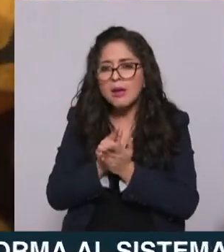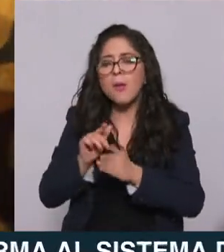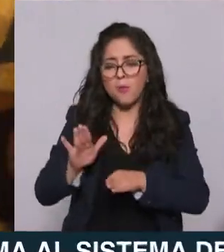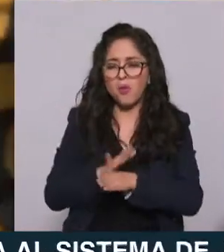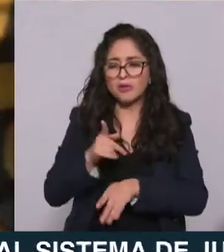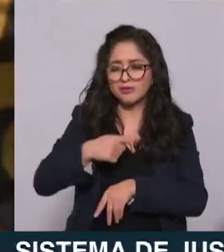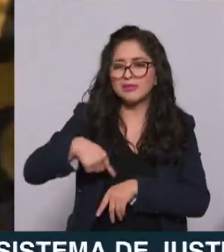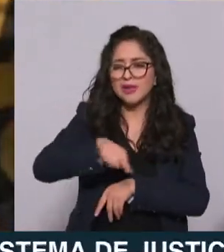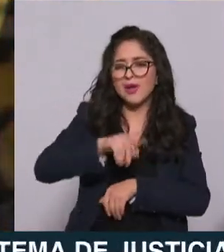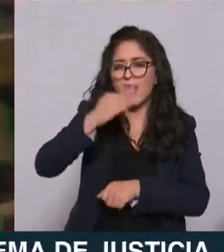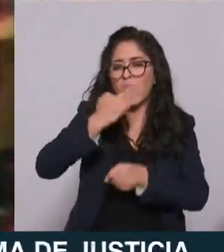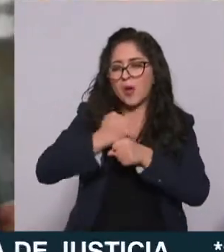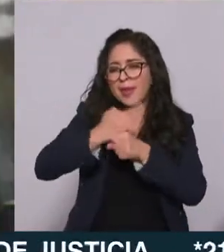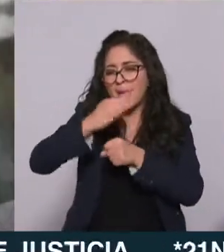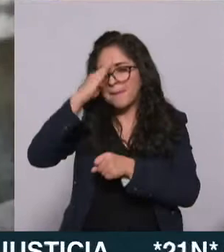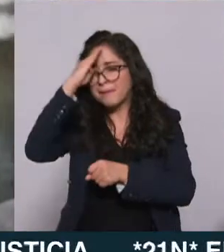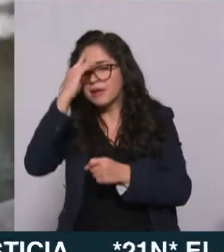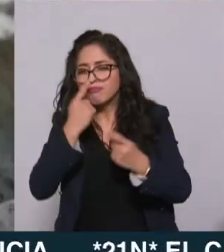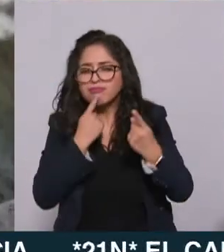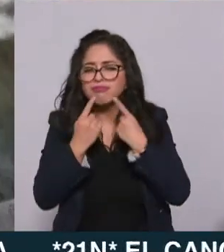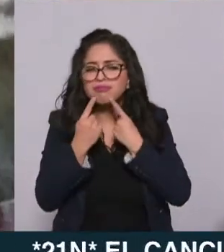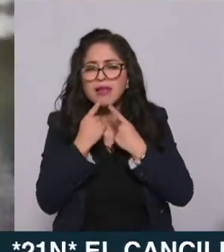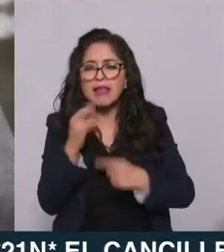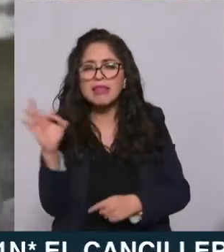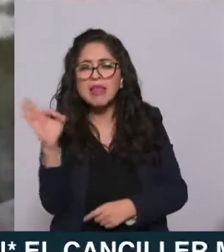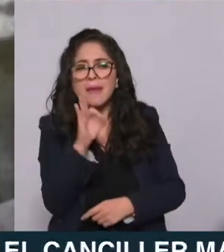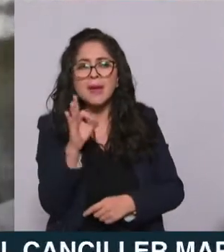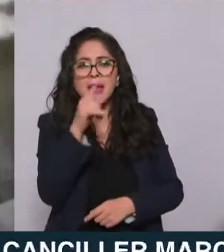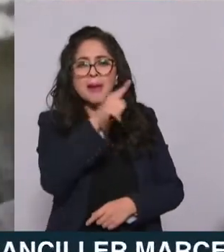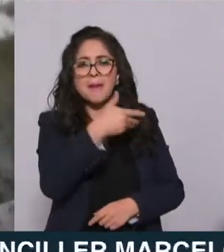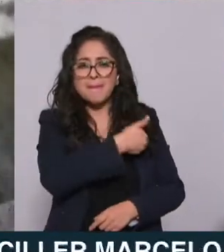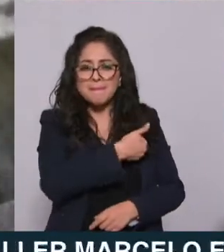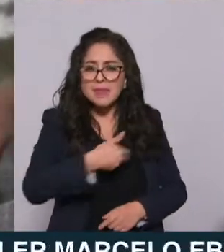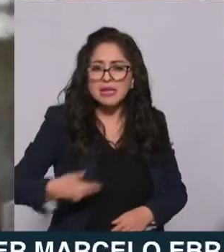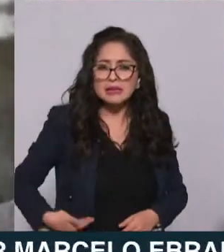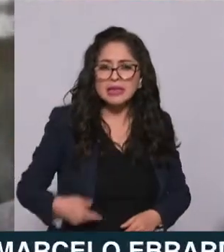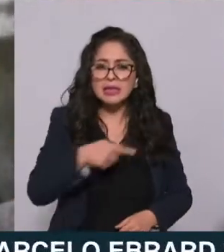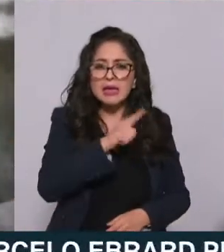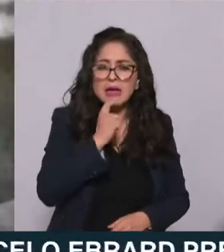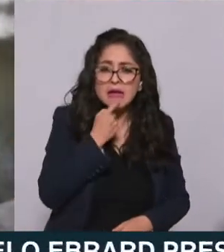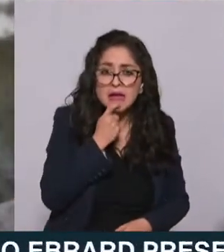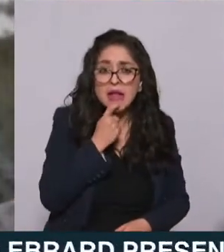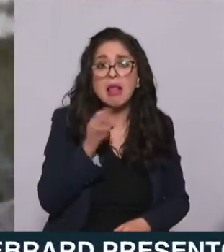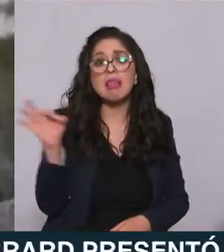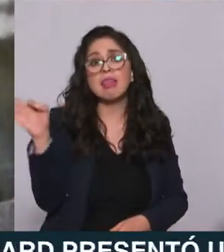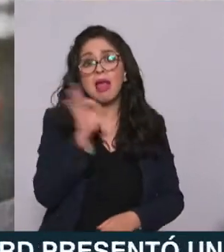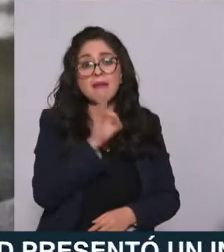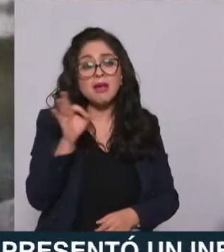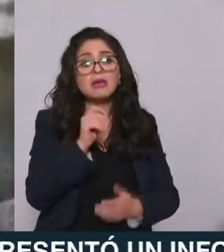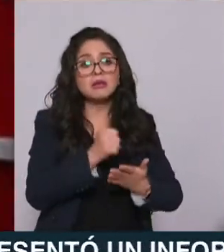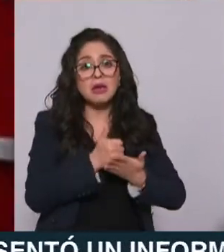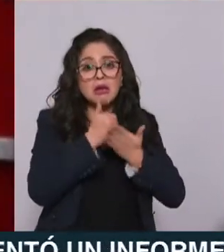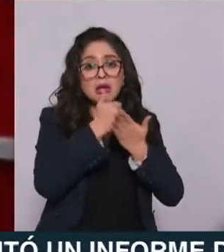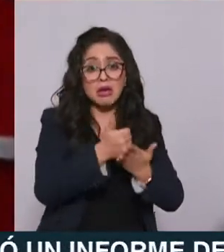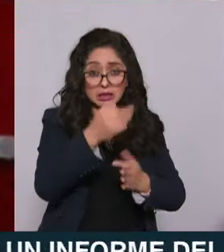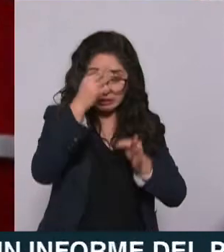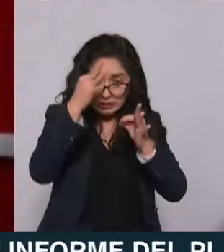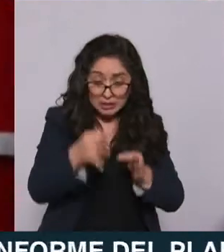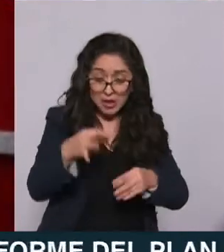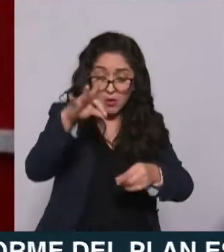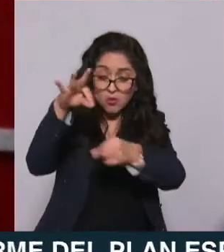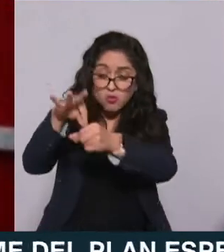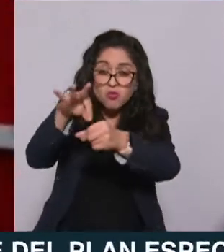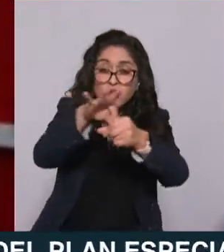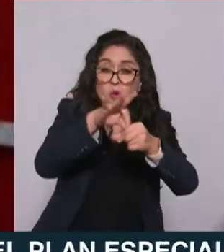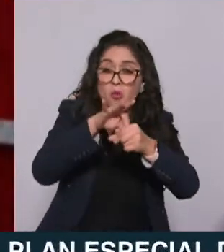el presidente de la República actual llegó al poder realmente por una vía estrictamente democrática